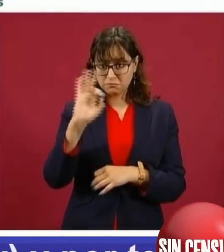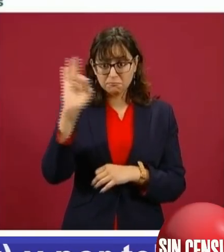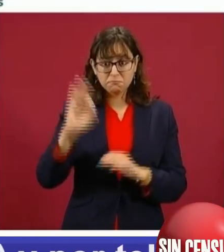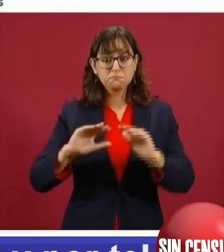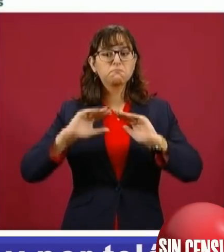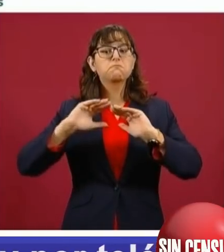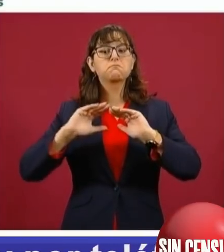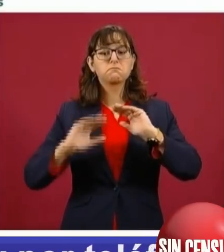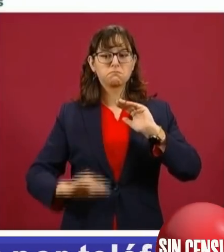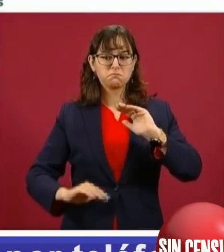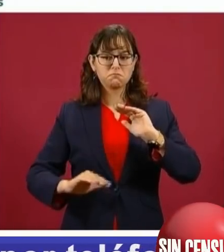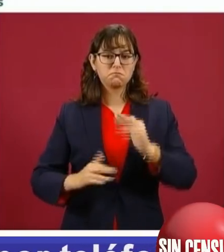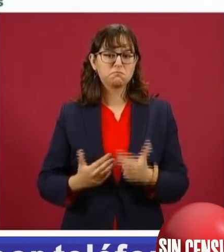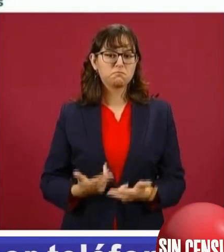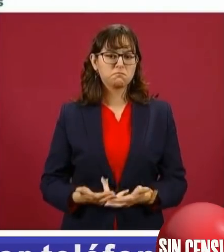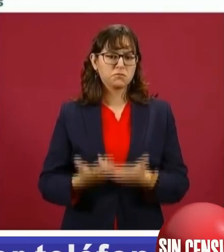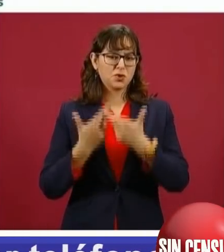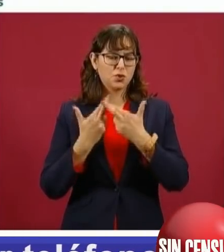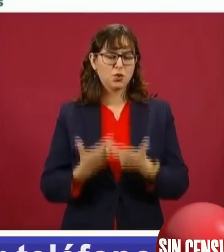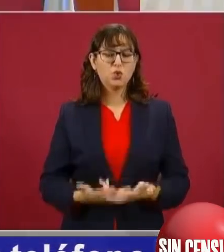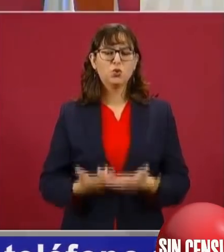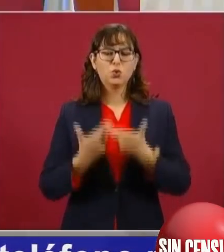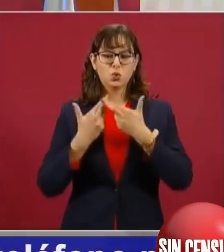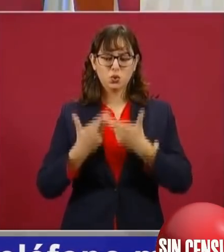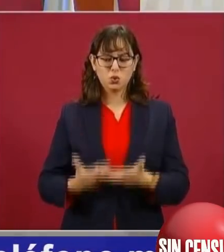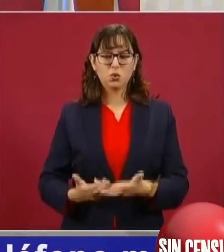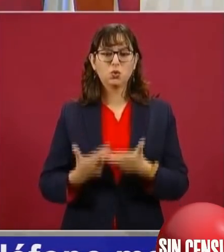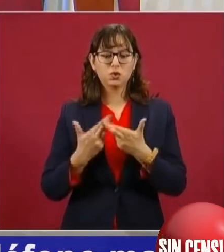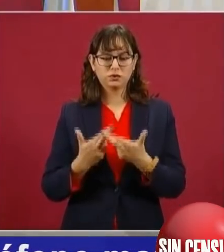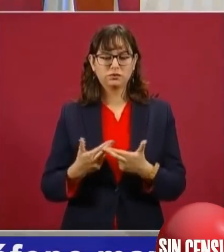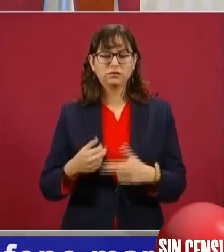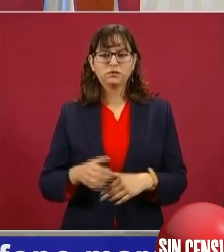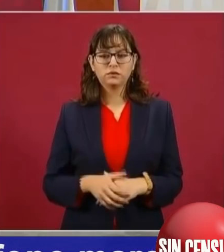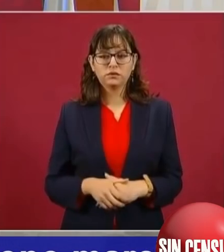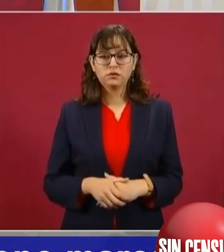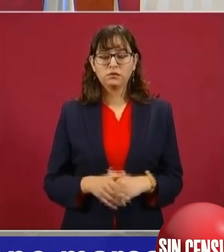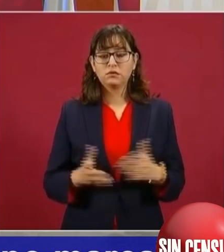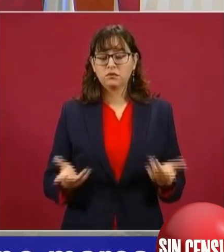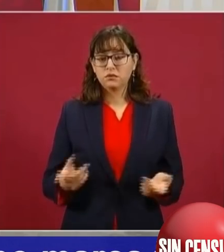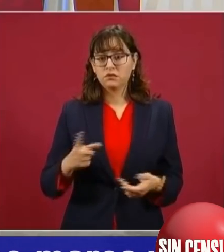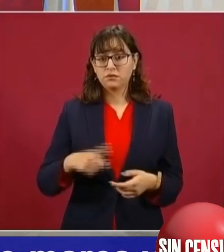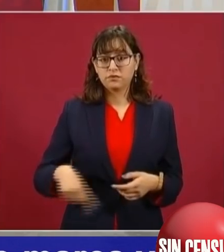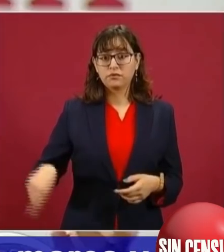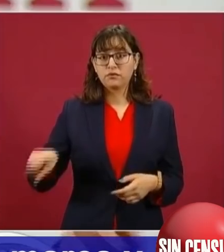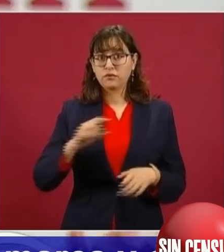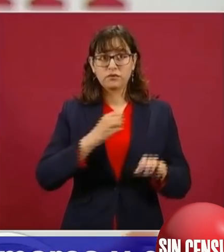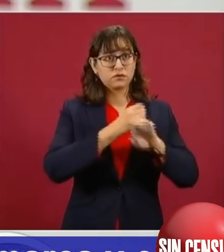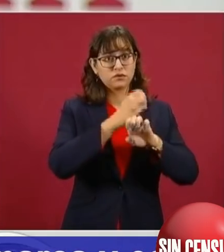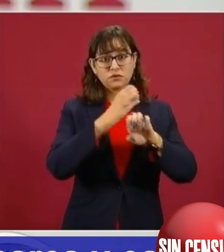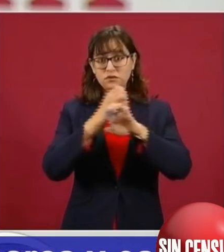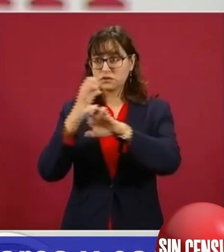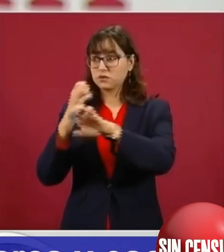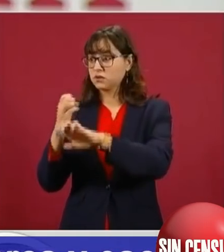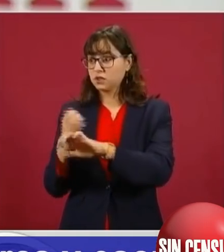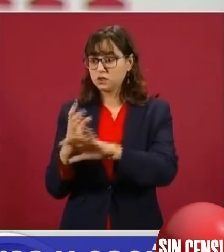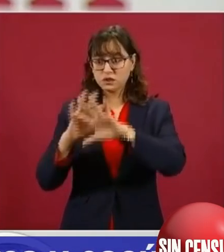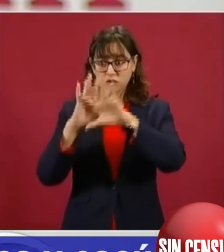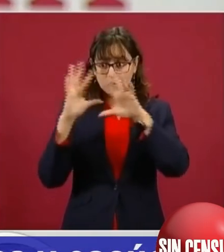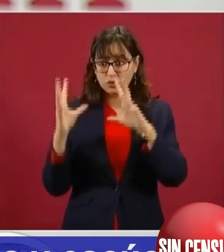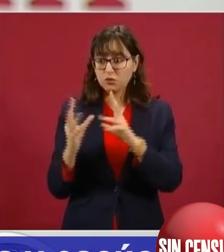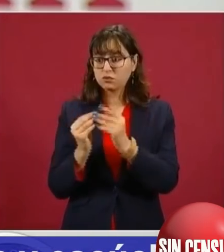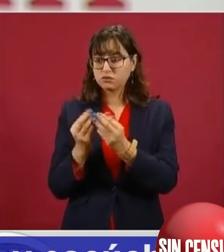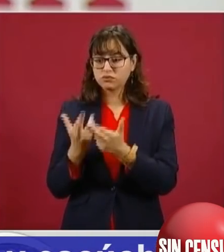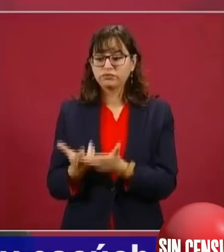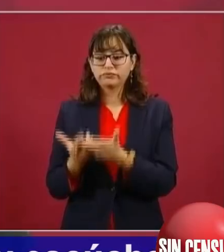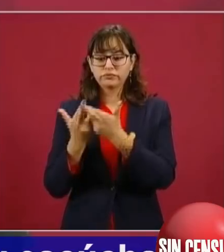federativa tiene más del 50% de sus unidades de atención en medicina crítica, incluyendo la reconversión, que estén